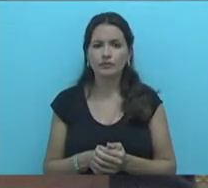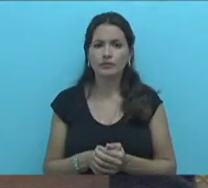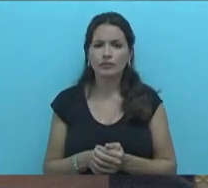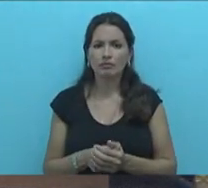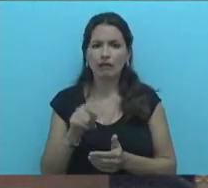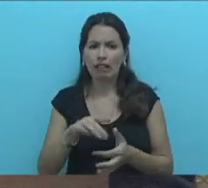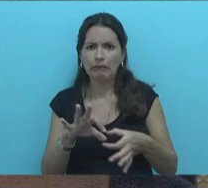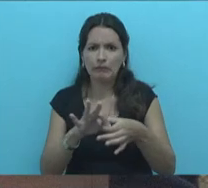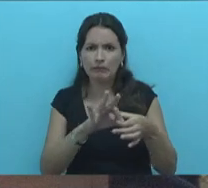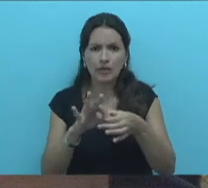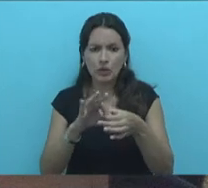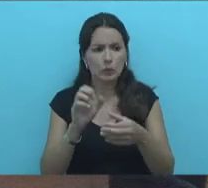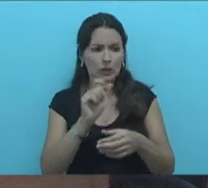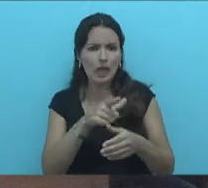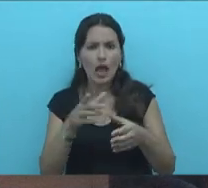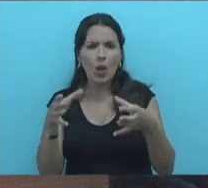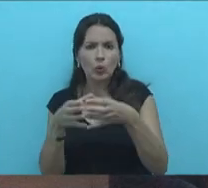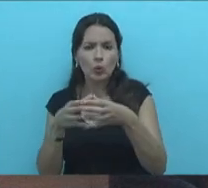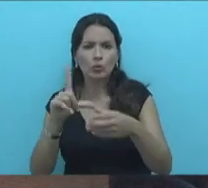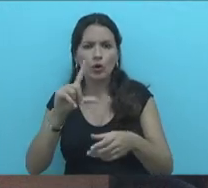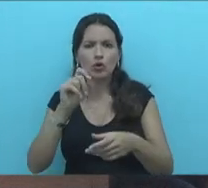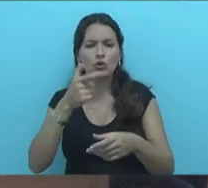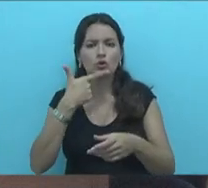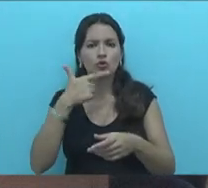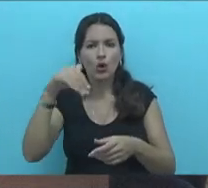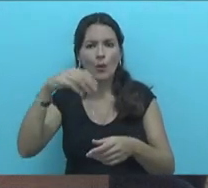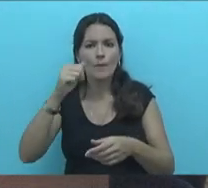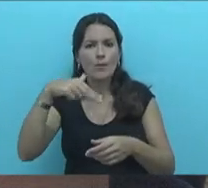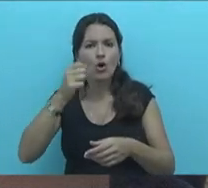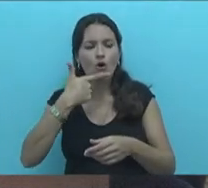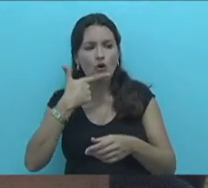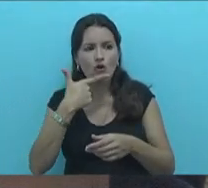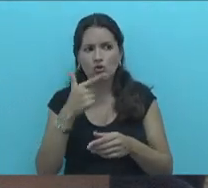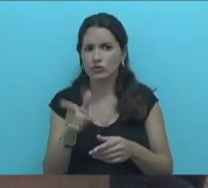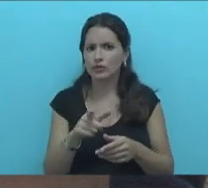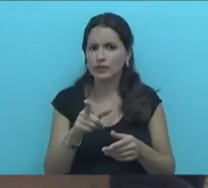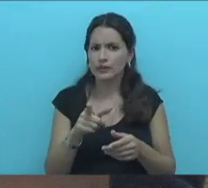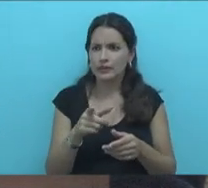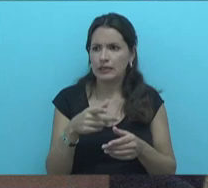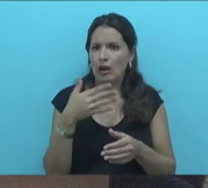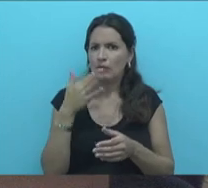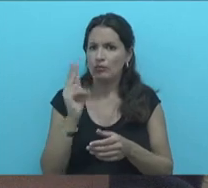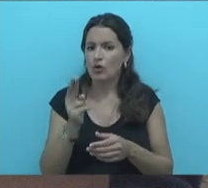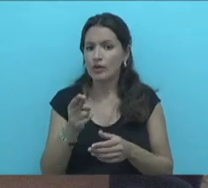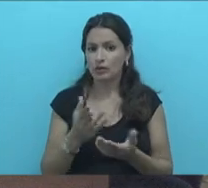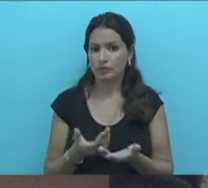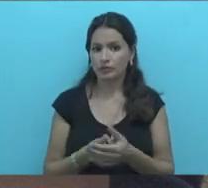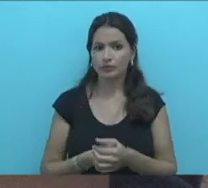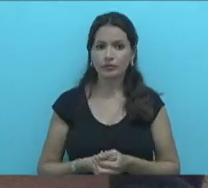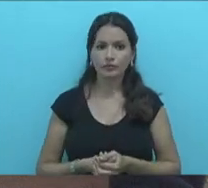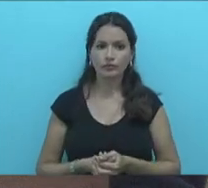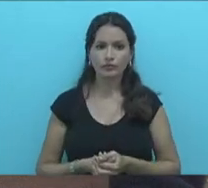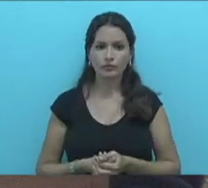banda de Los Monos. Esta información estaba directamente vinculada a lo que había hecho el doctor Alejo Ramos